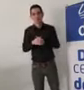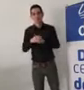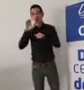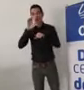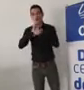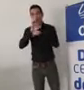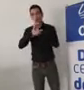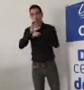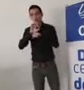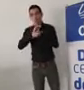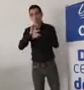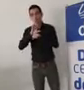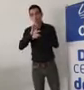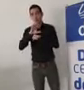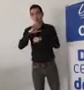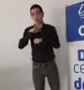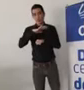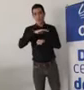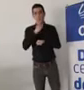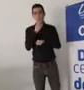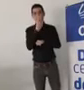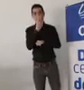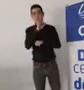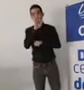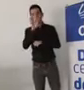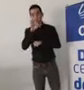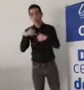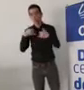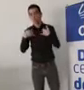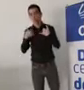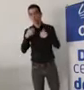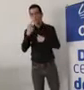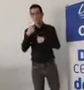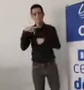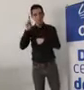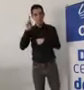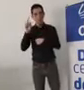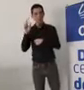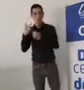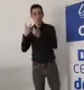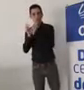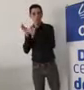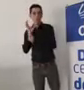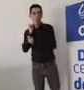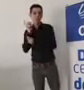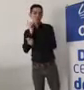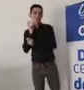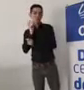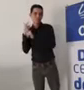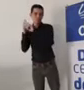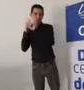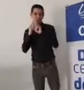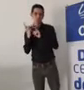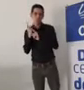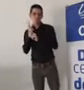25% de la población colombiana es joven y no hay un solo parlamentario en nuestro país que sea legalmente joven. En cambio,